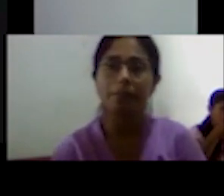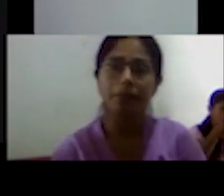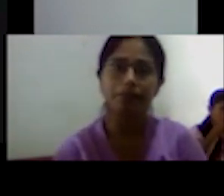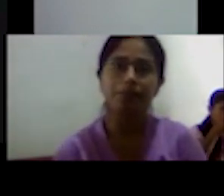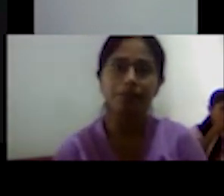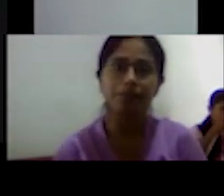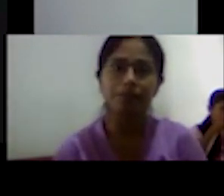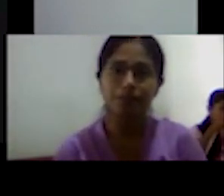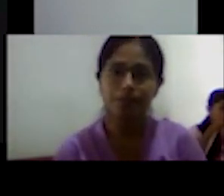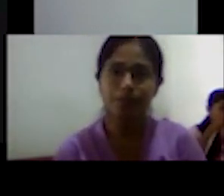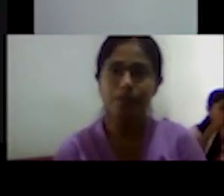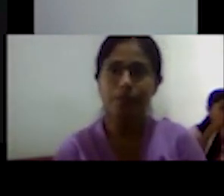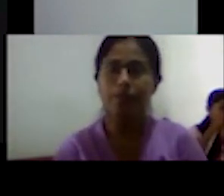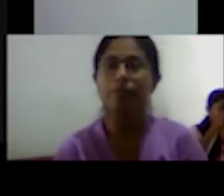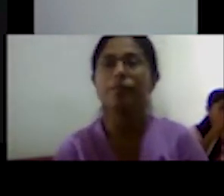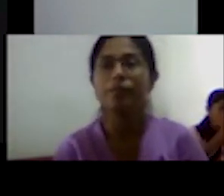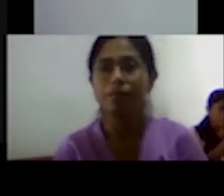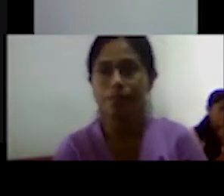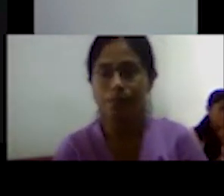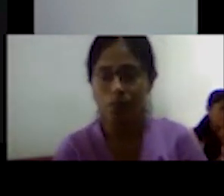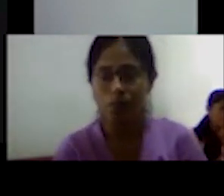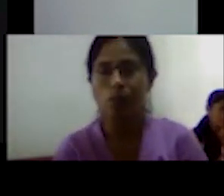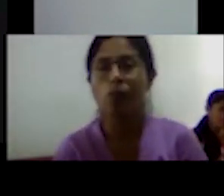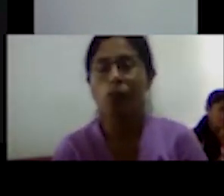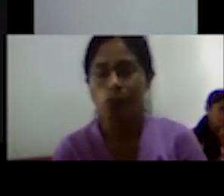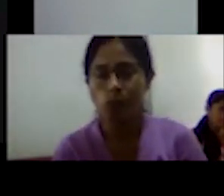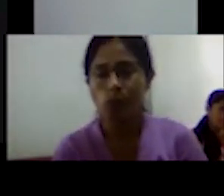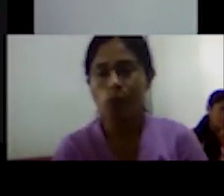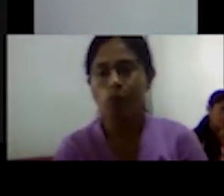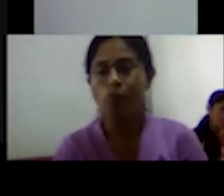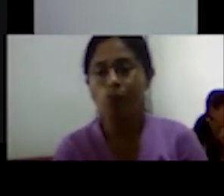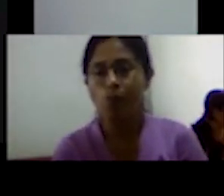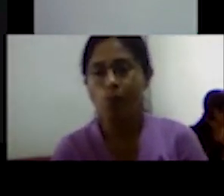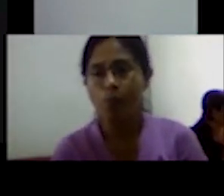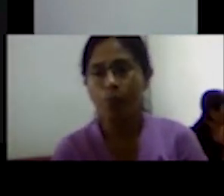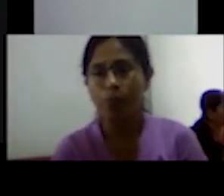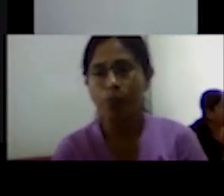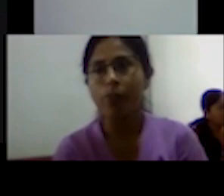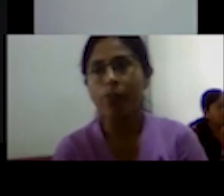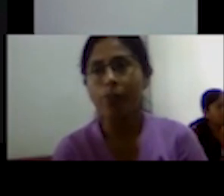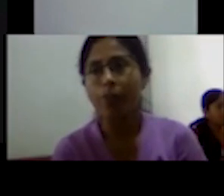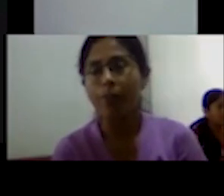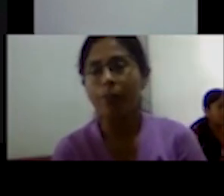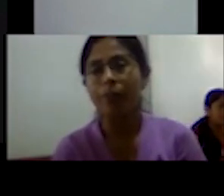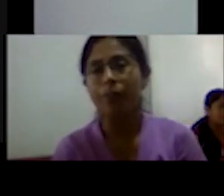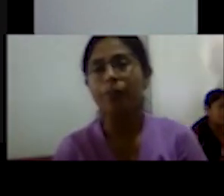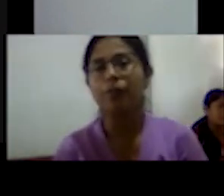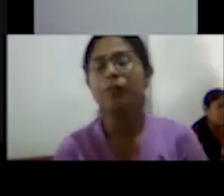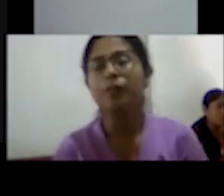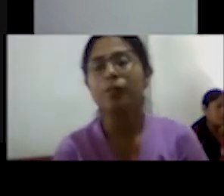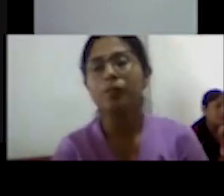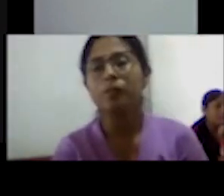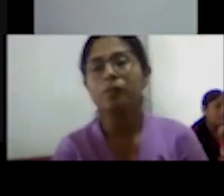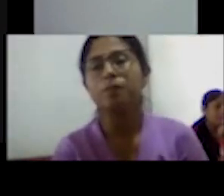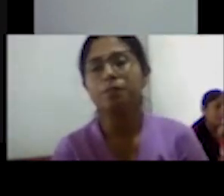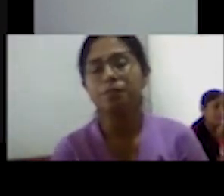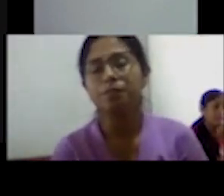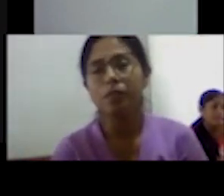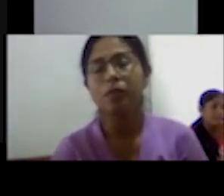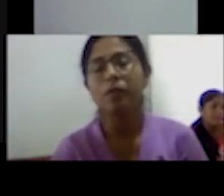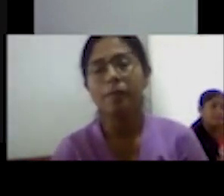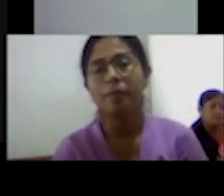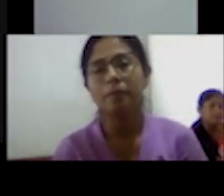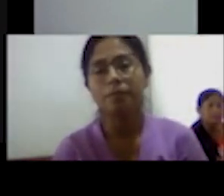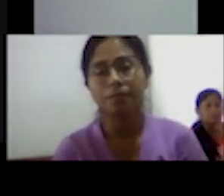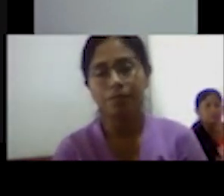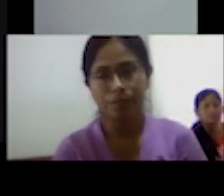fondo. Un ecocardio para confirmar o descartar esa sospecha. Ver las cavidades, si algunas